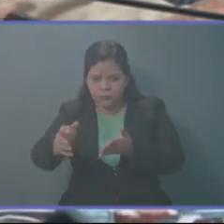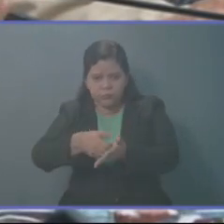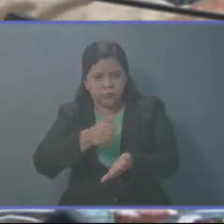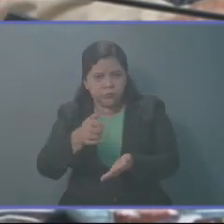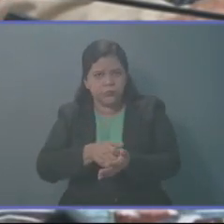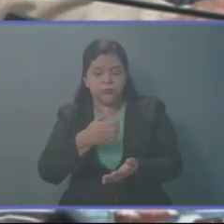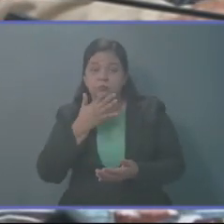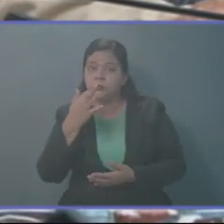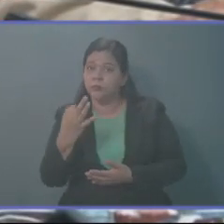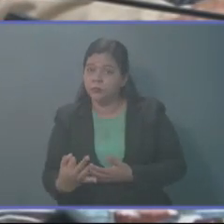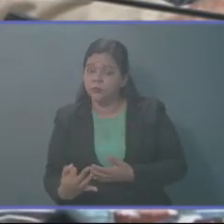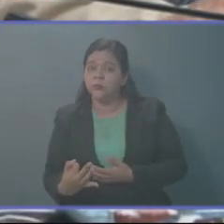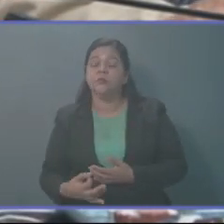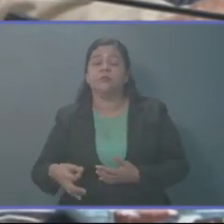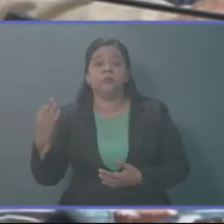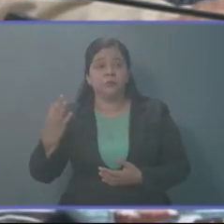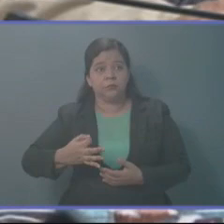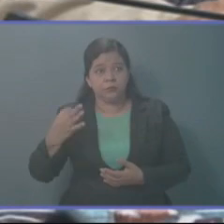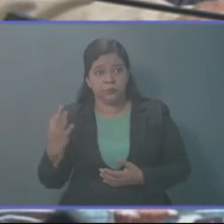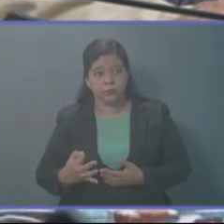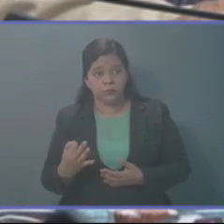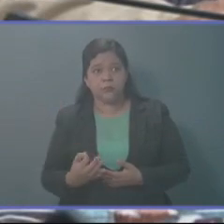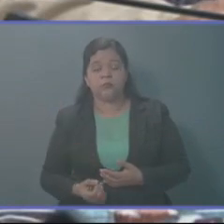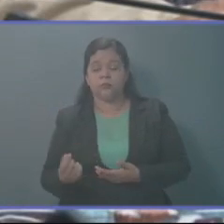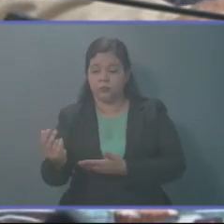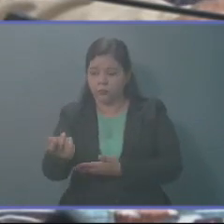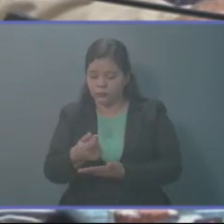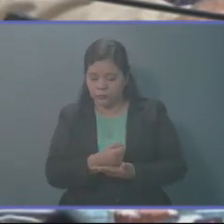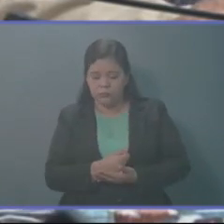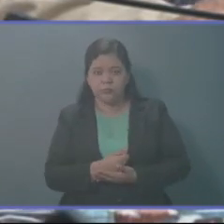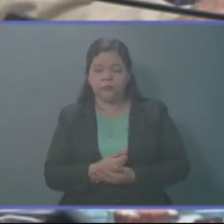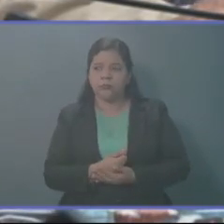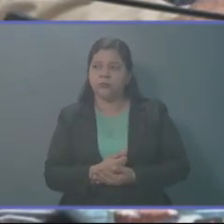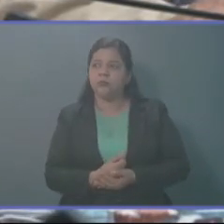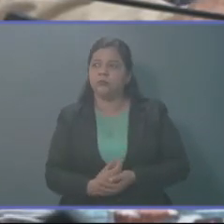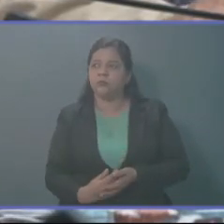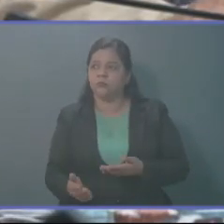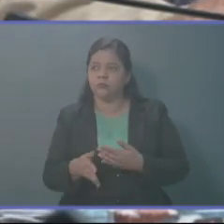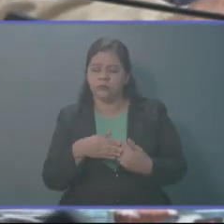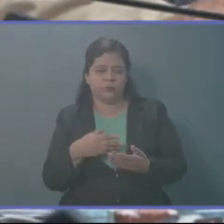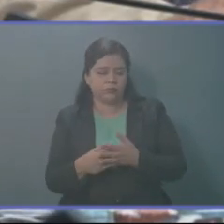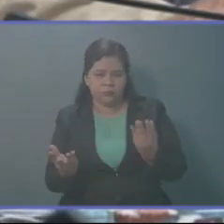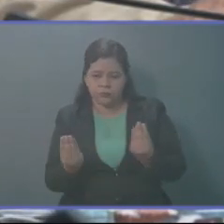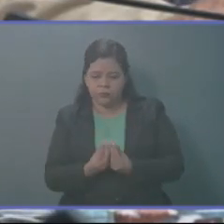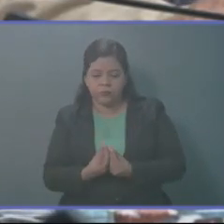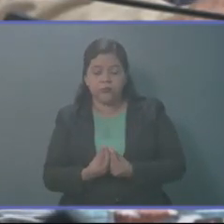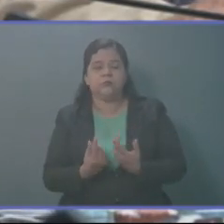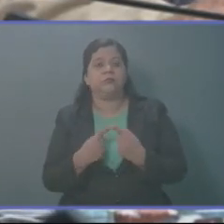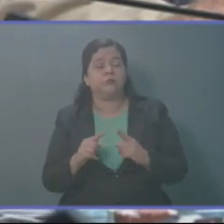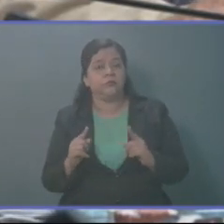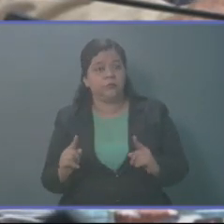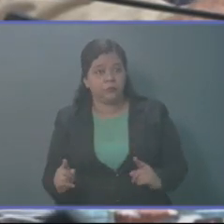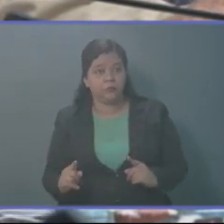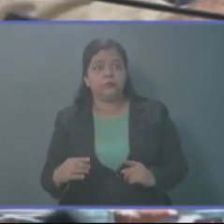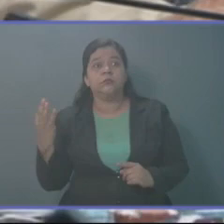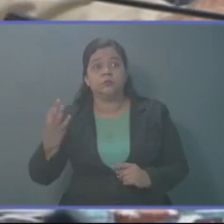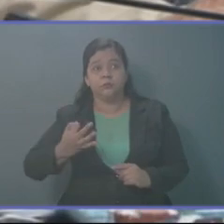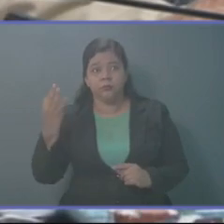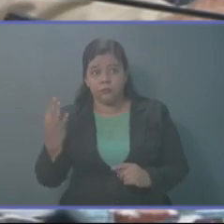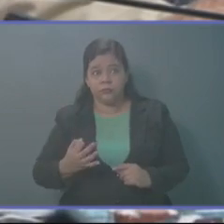está realmente necesitado de recibir, aunque sea poco, pero necesita